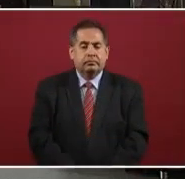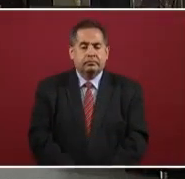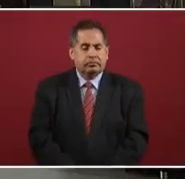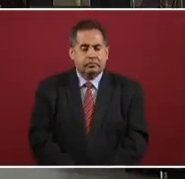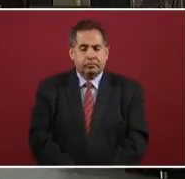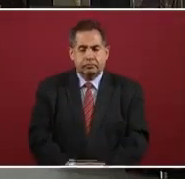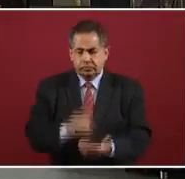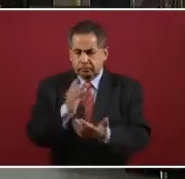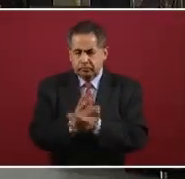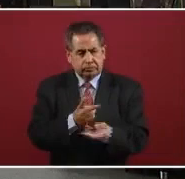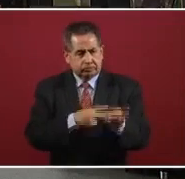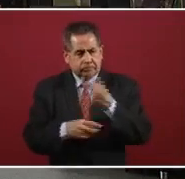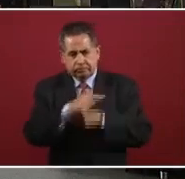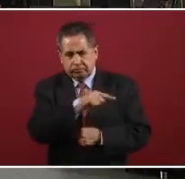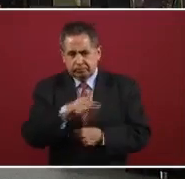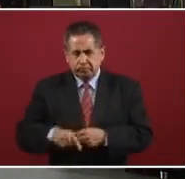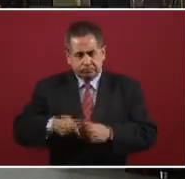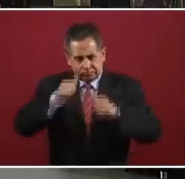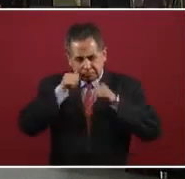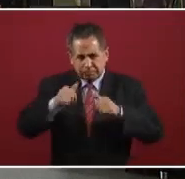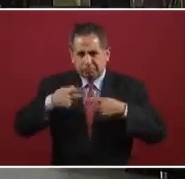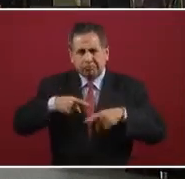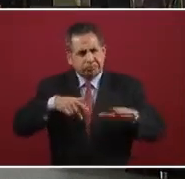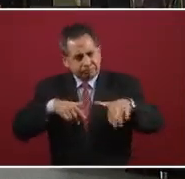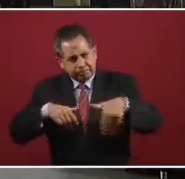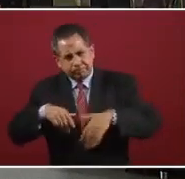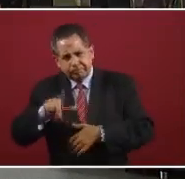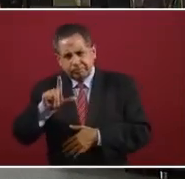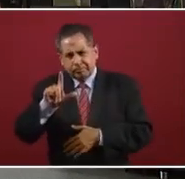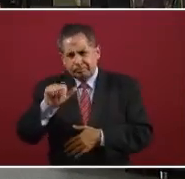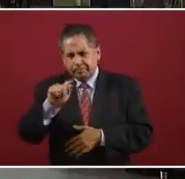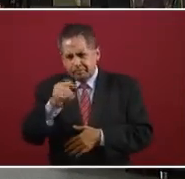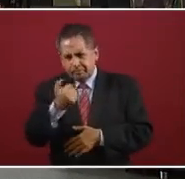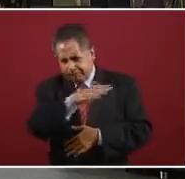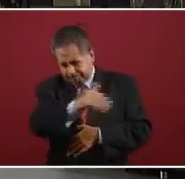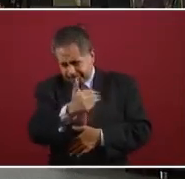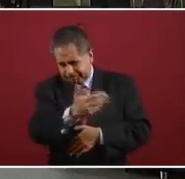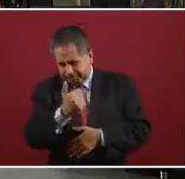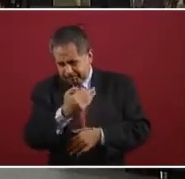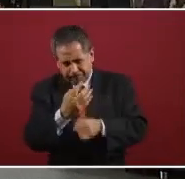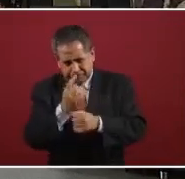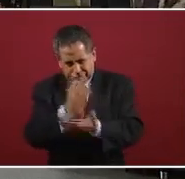la de atención ciudadana. A ver, Leti, ven.